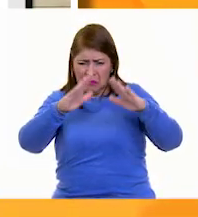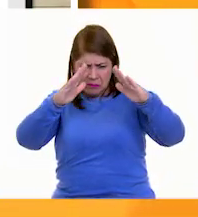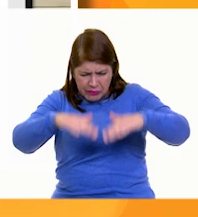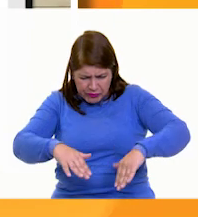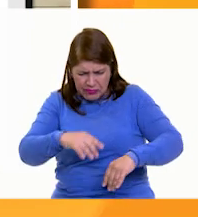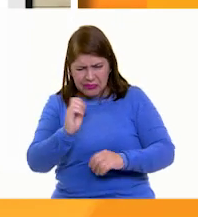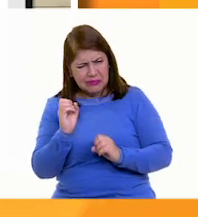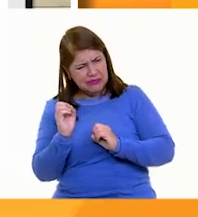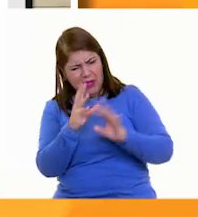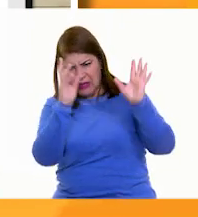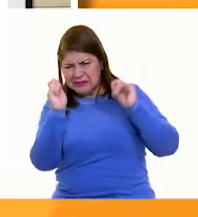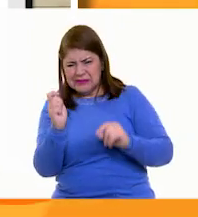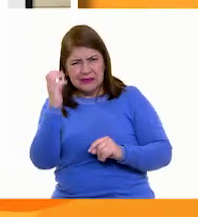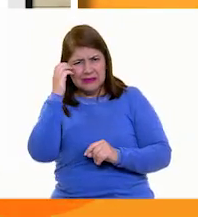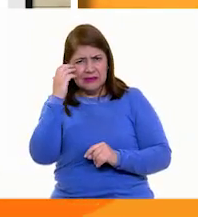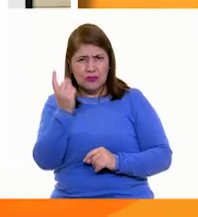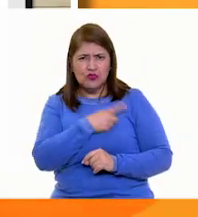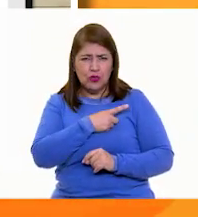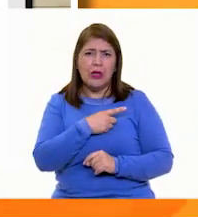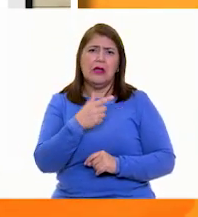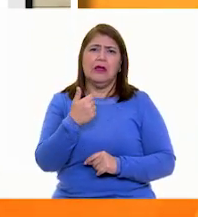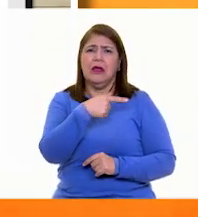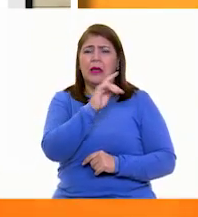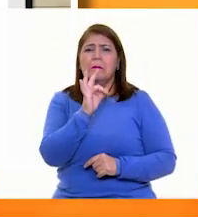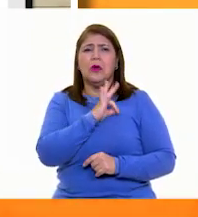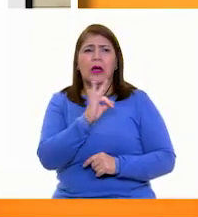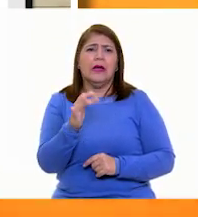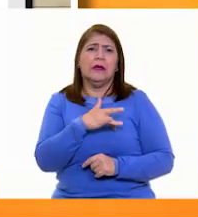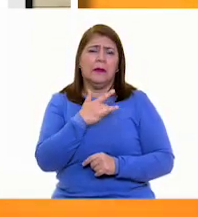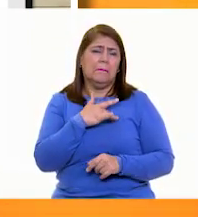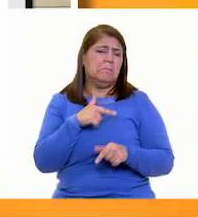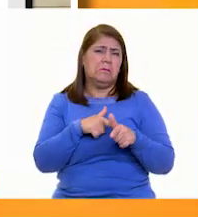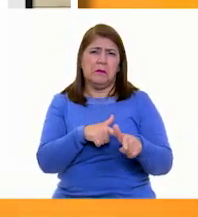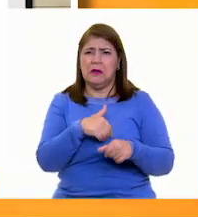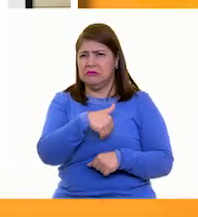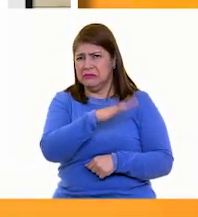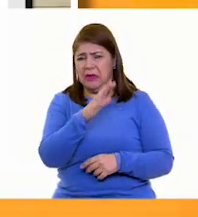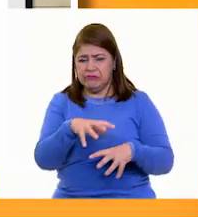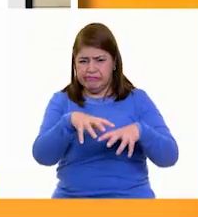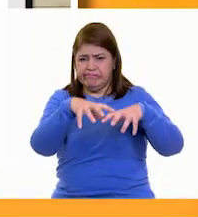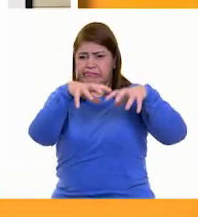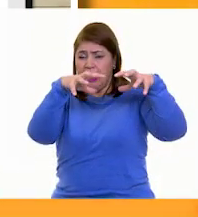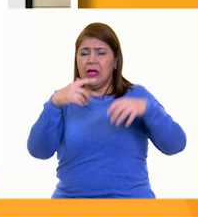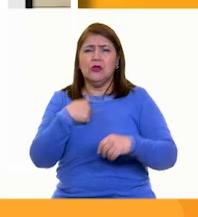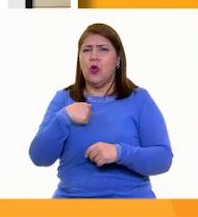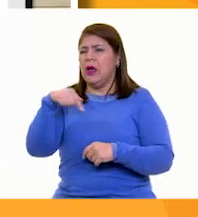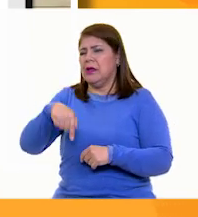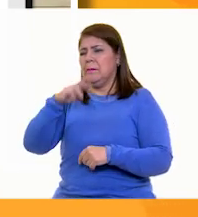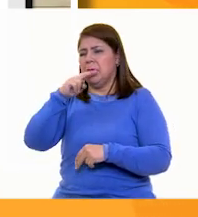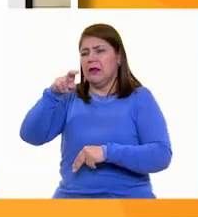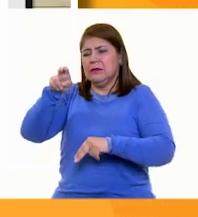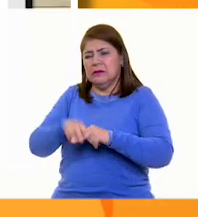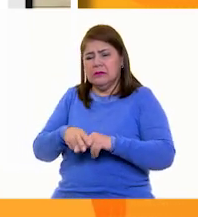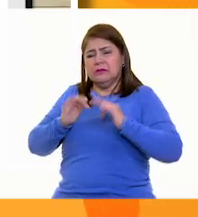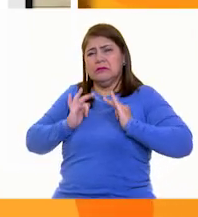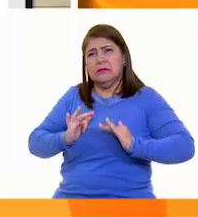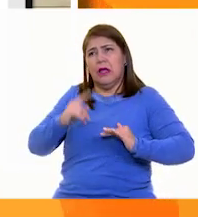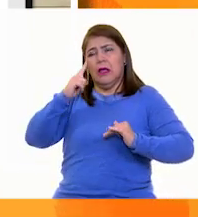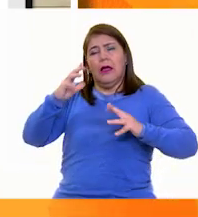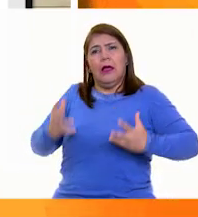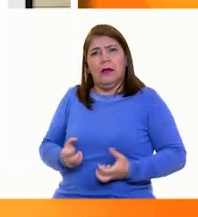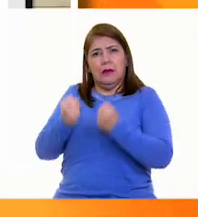cama, dijo Búho. Así podrán crecer todo lo que quieran. Yo dormiré aquí mismo, donde estoy a